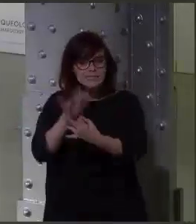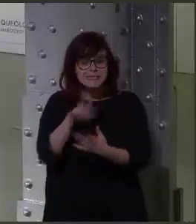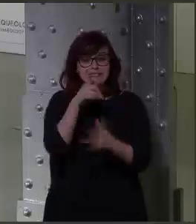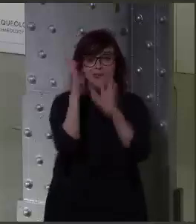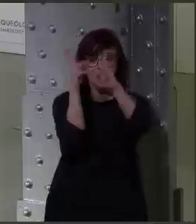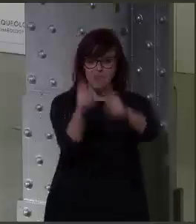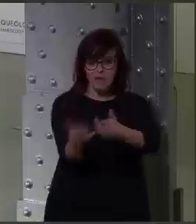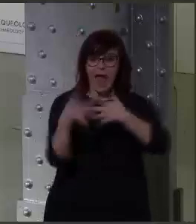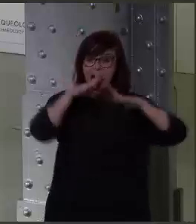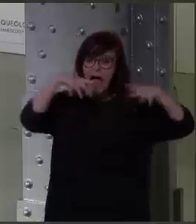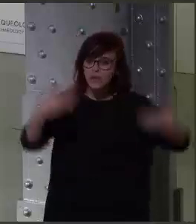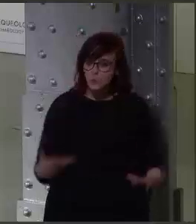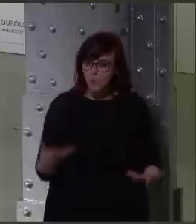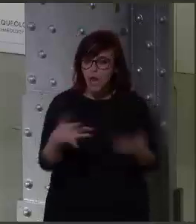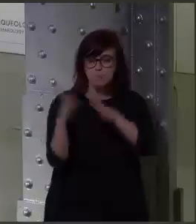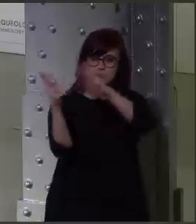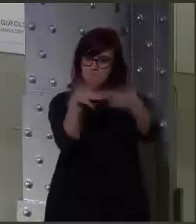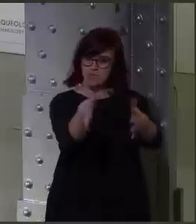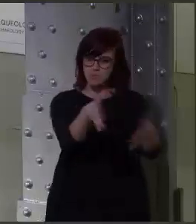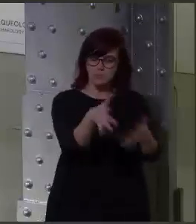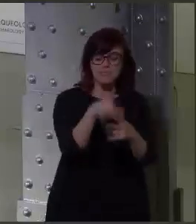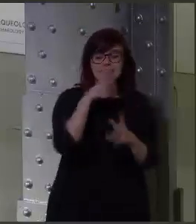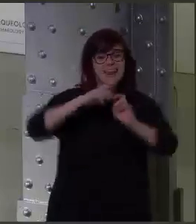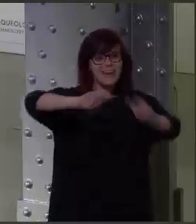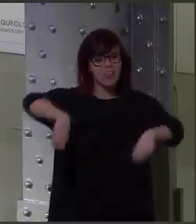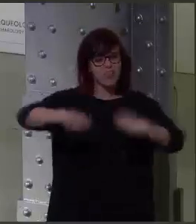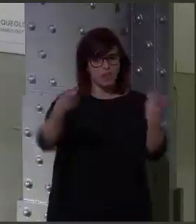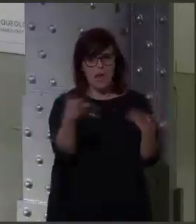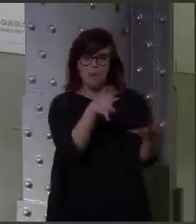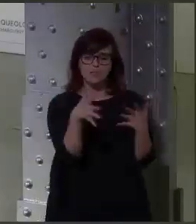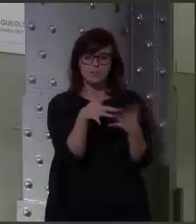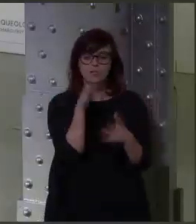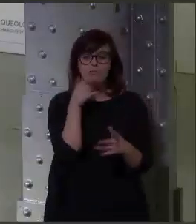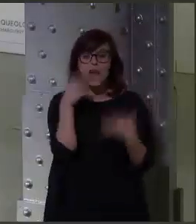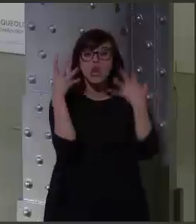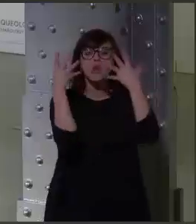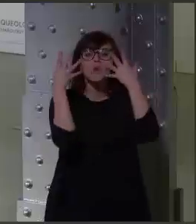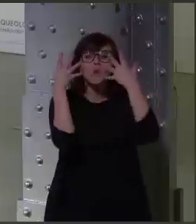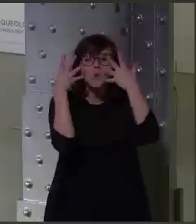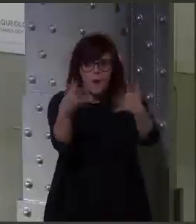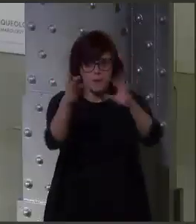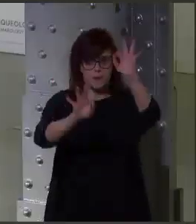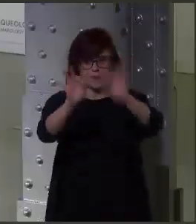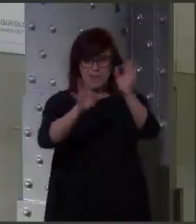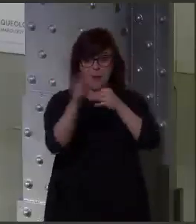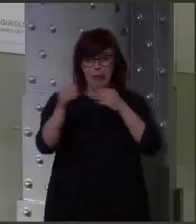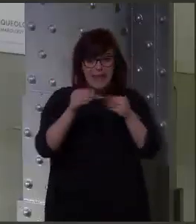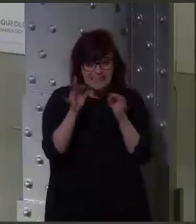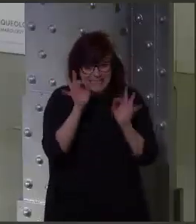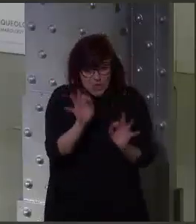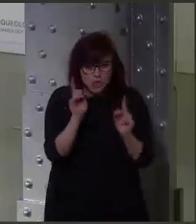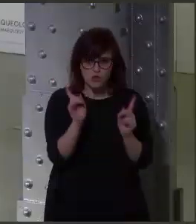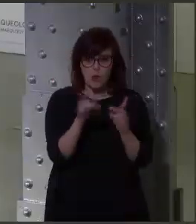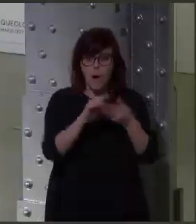cifras que tengo son actuales y correctas, se recicla aproximadamente el 9% del plástico